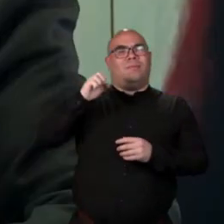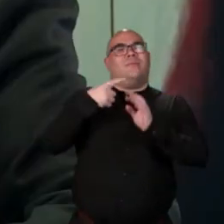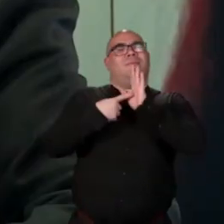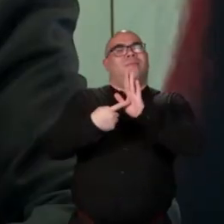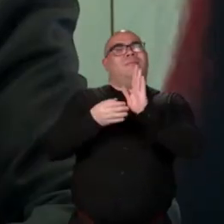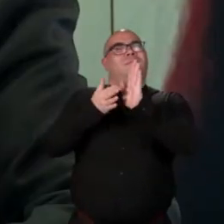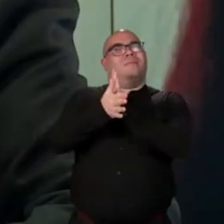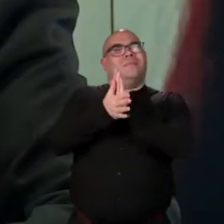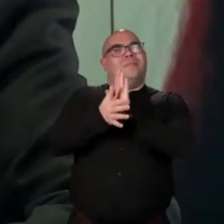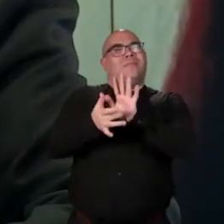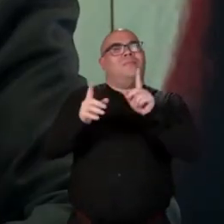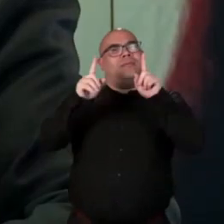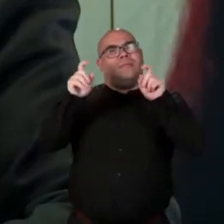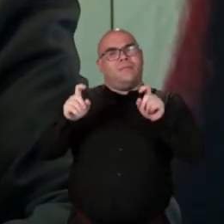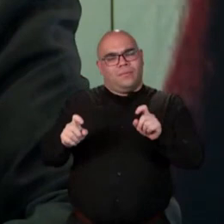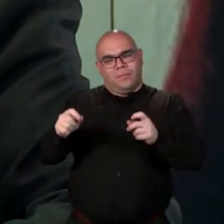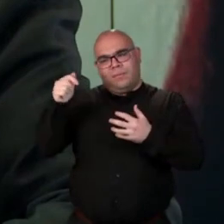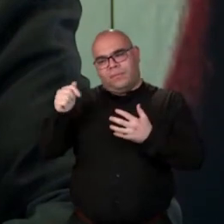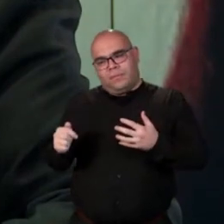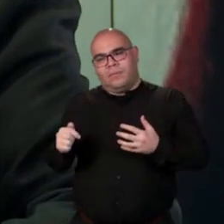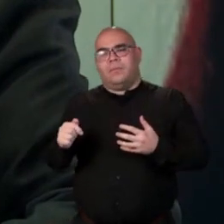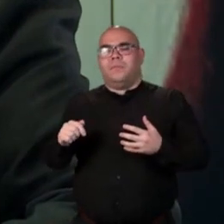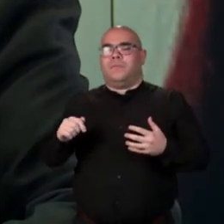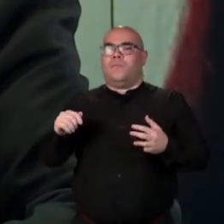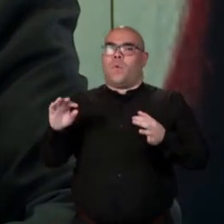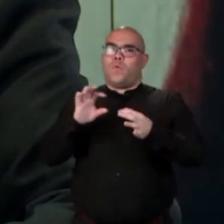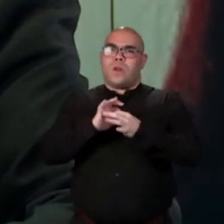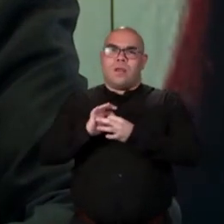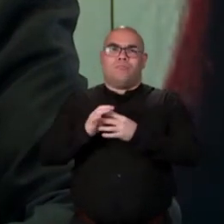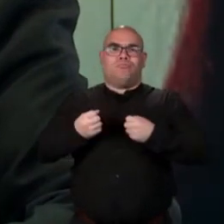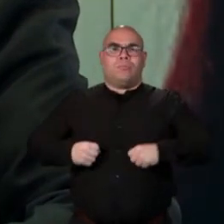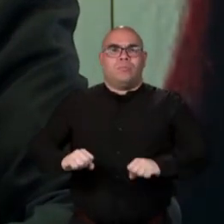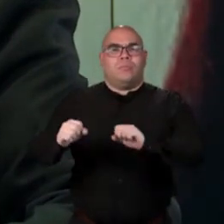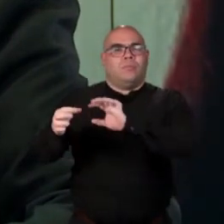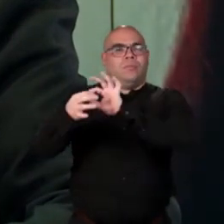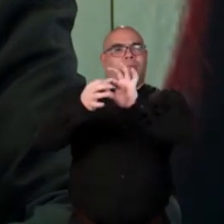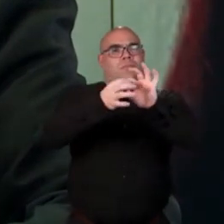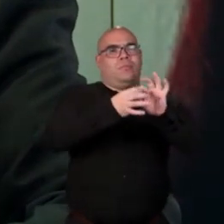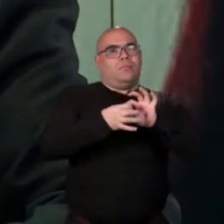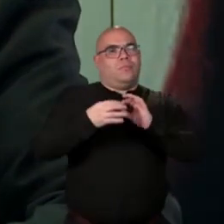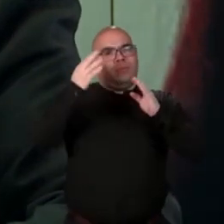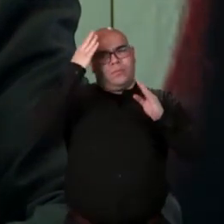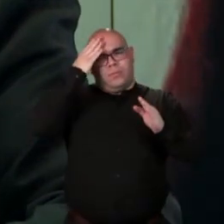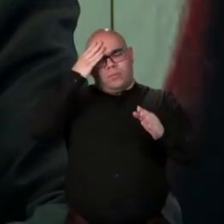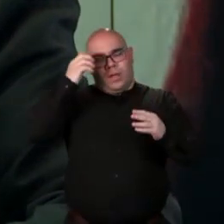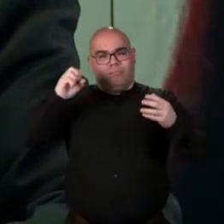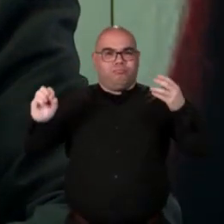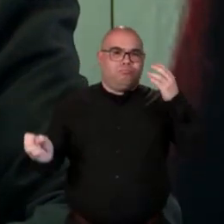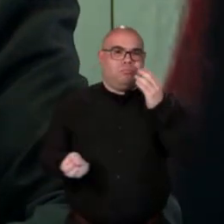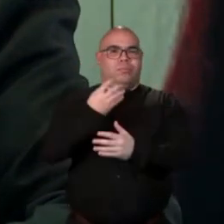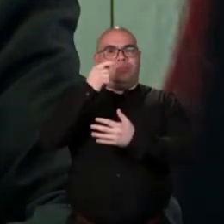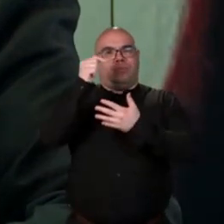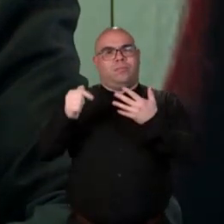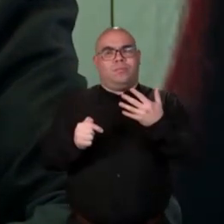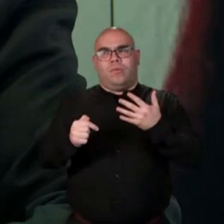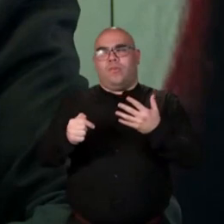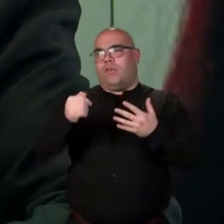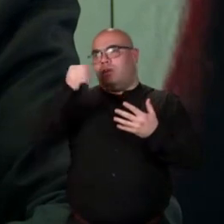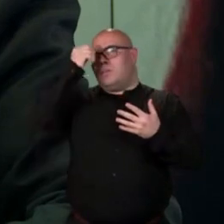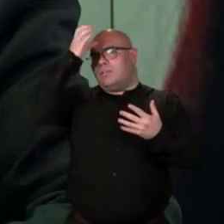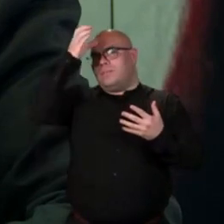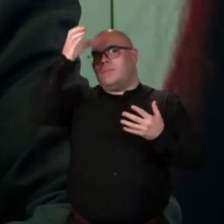la manera como vamos a unir esfuerzos para ir dando cuenta de un concepto innovador, un concepto, diría yo,